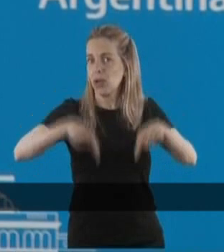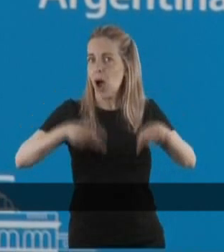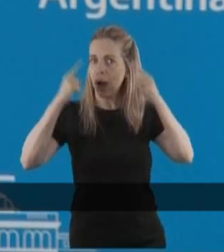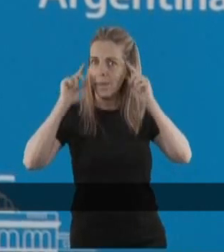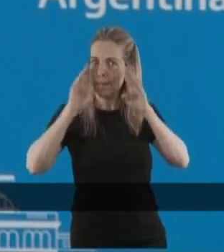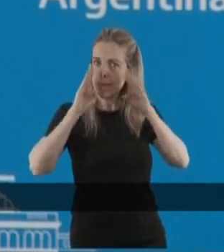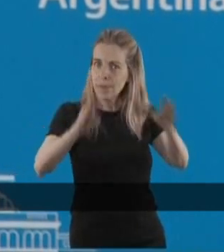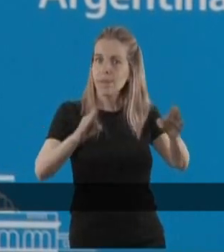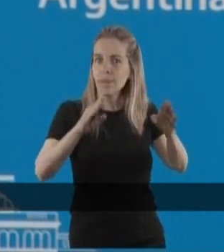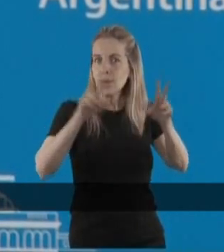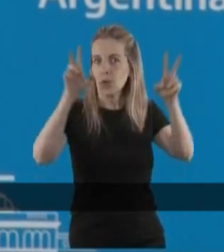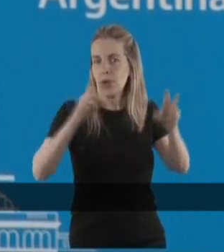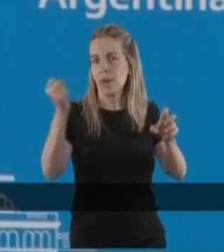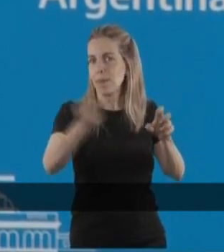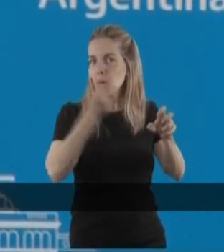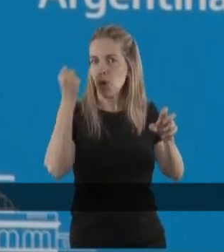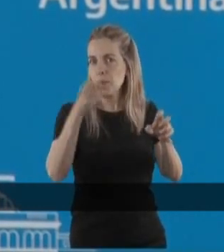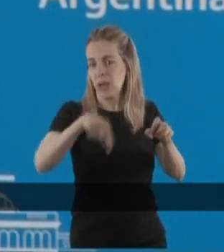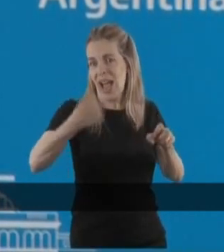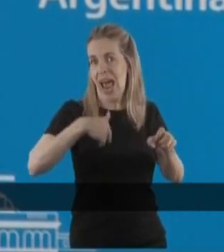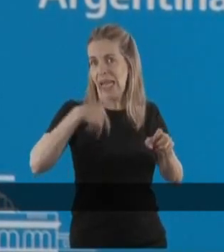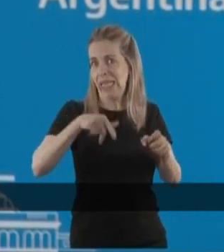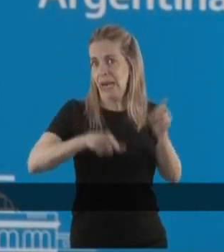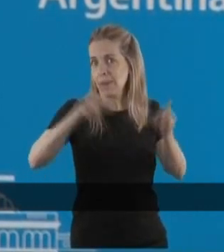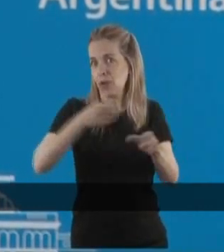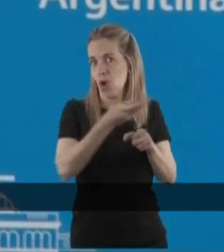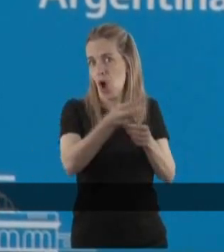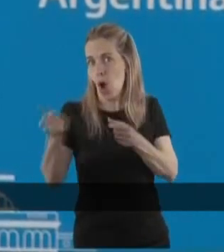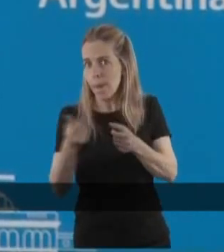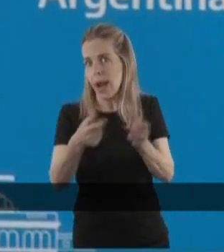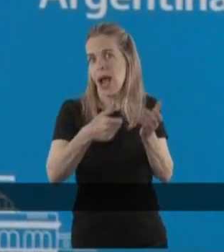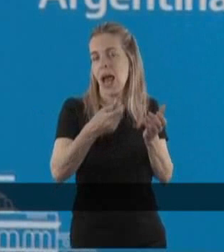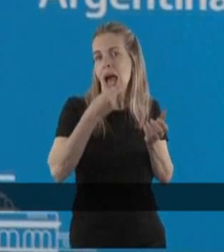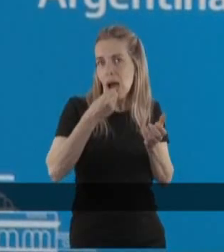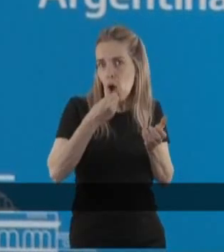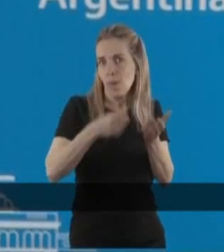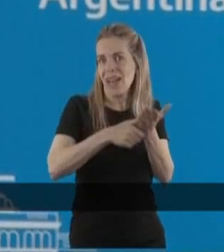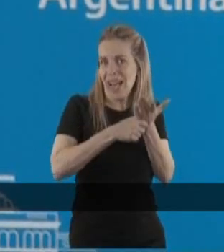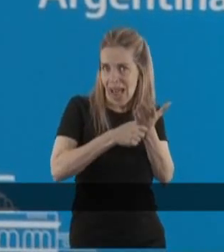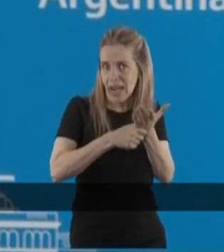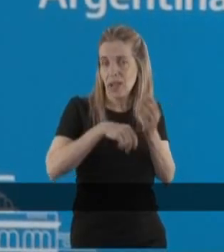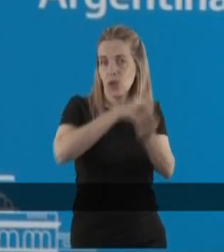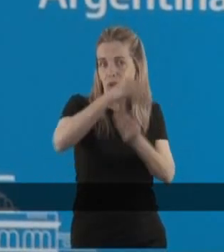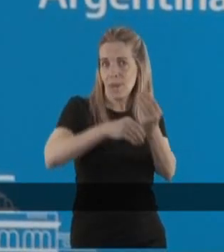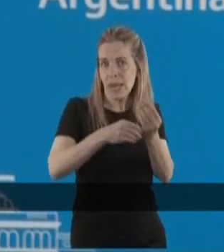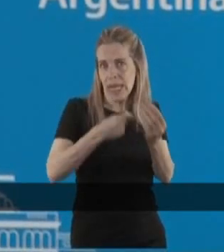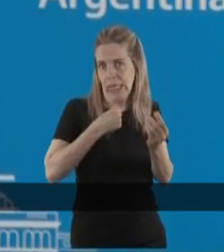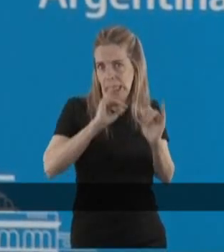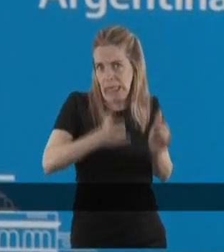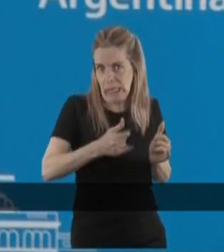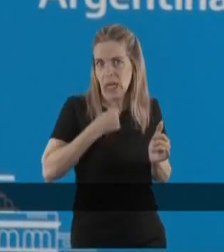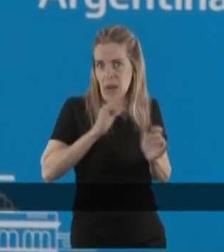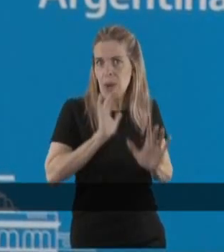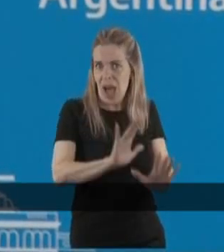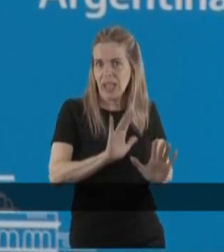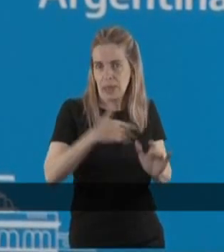tema que obviamente es un tema central, porque en la Argentina se consume mucha carne y las familias argentinas consumen mucha carne y queremos que puedan seguir haciéndolo como siempre. Va a